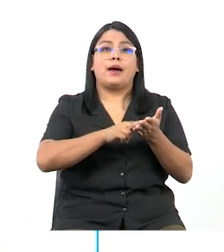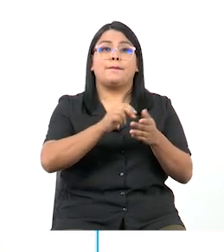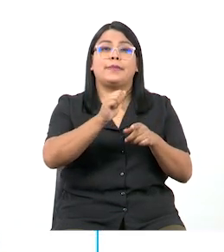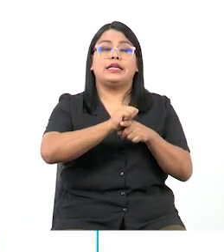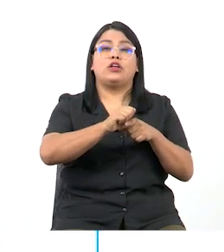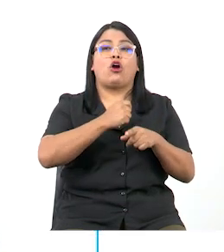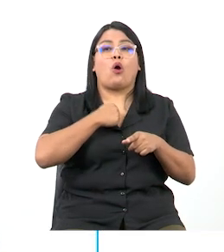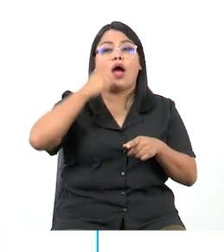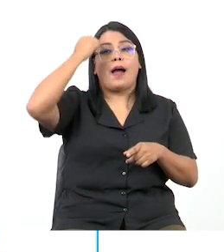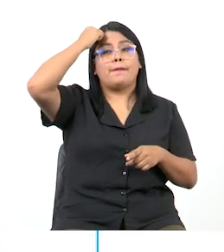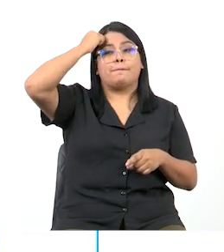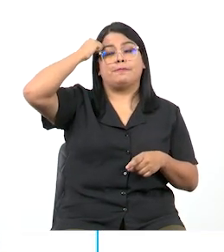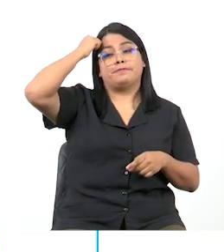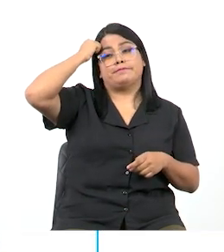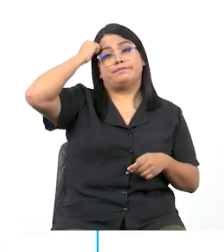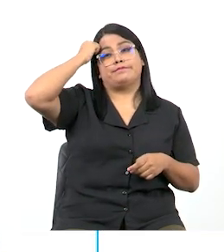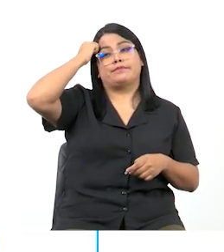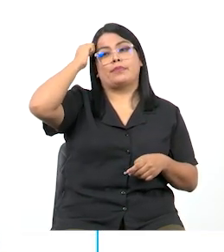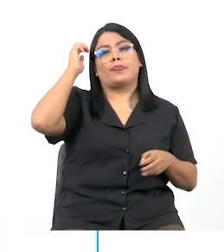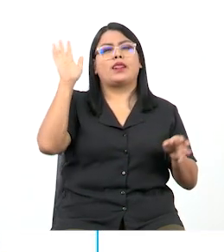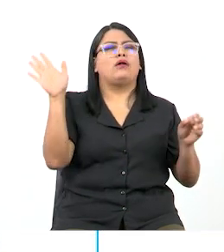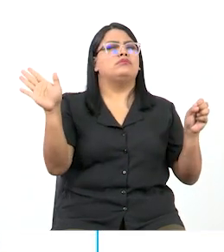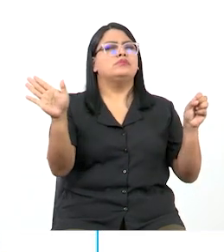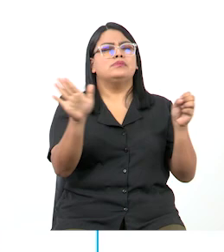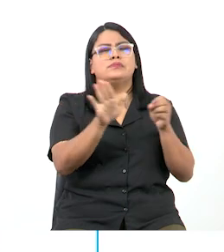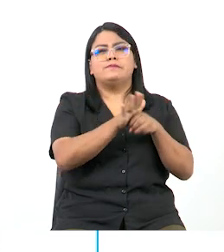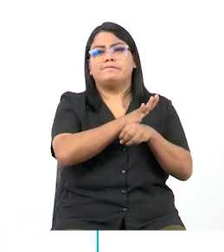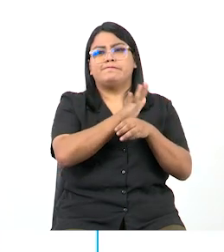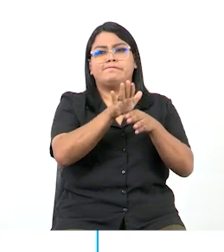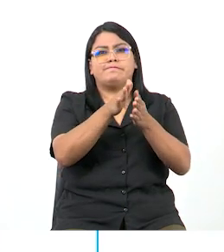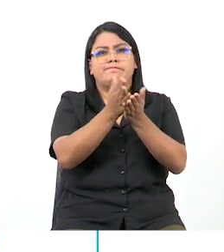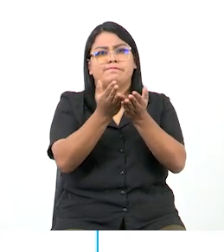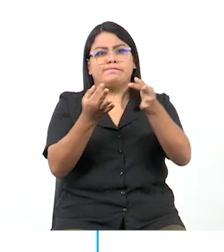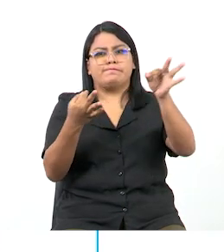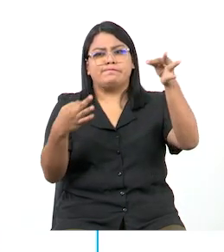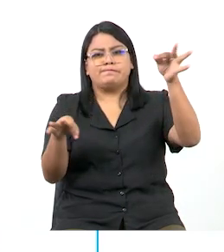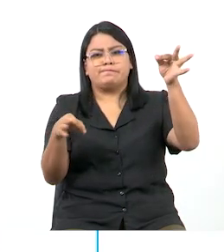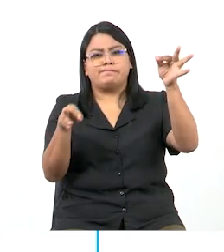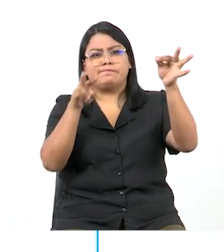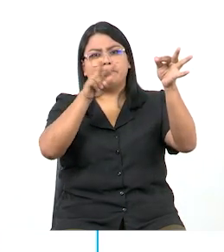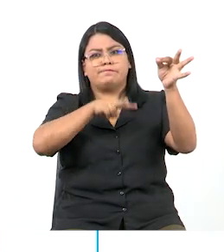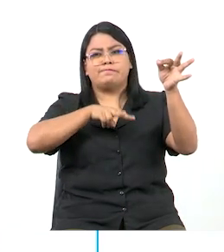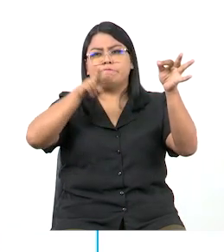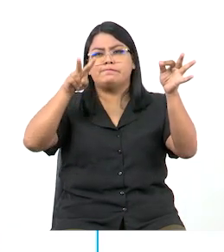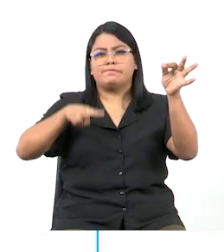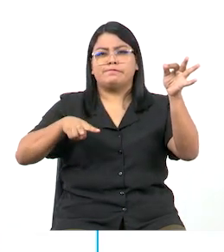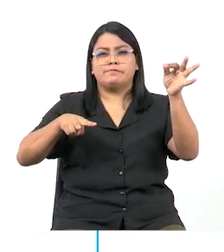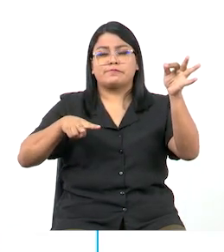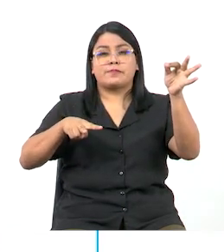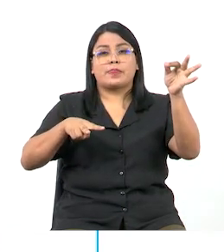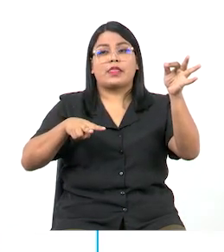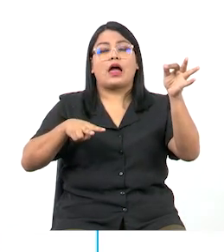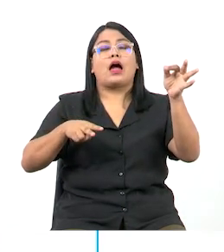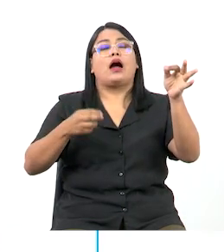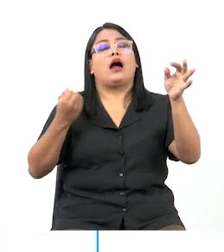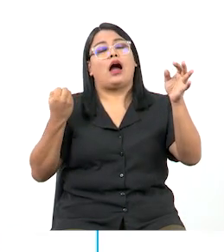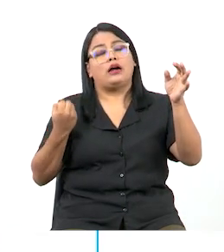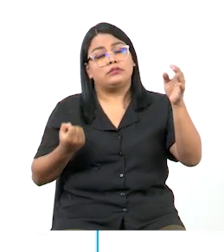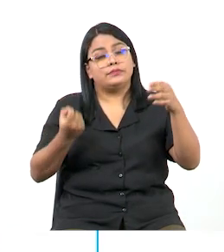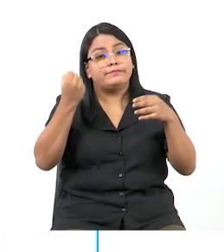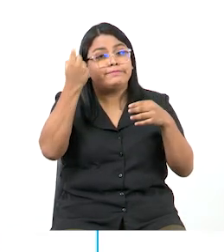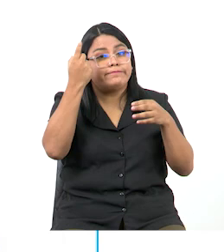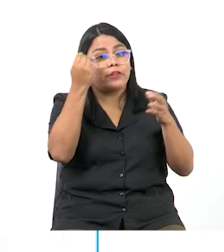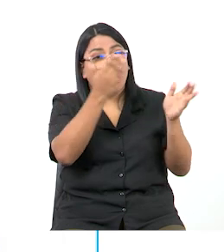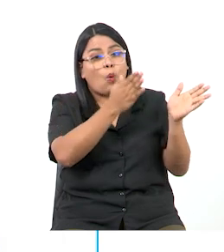verde, practico lo aprendido. Con todos los apartados de esta sección, se pretende que el estudiantado comprenda